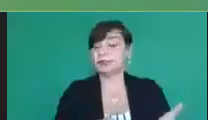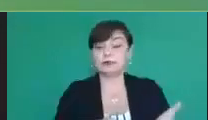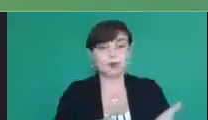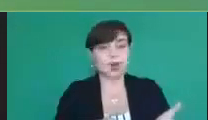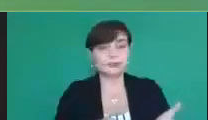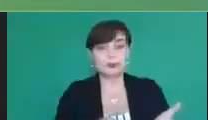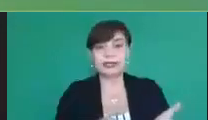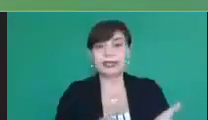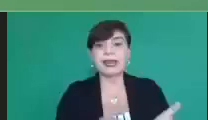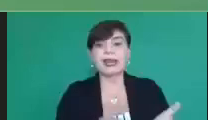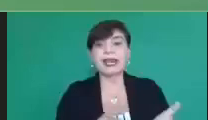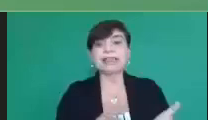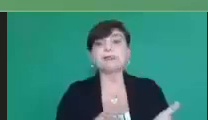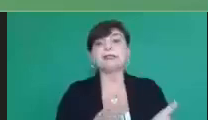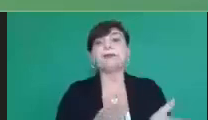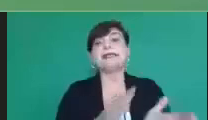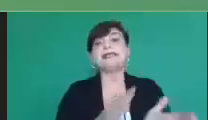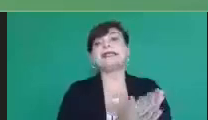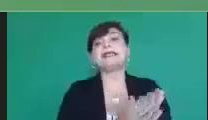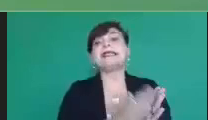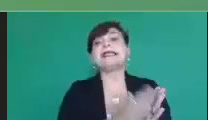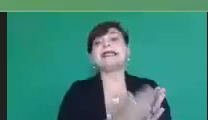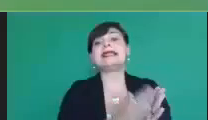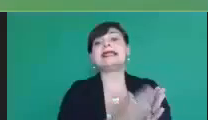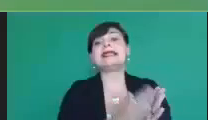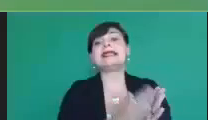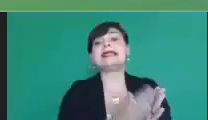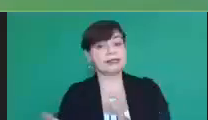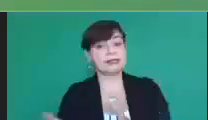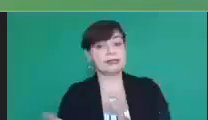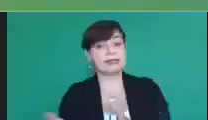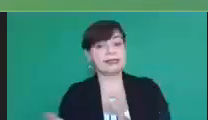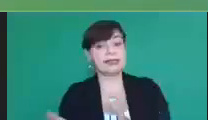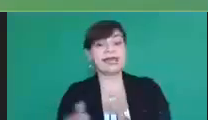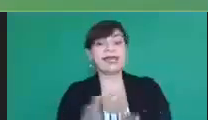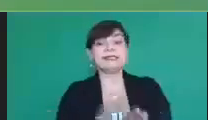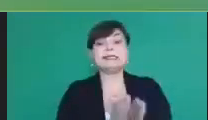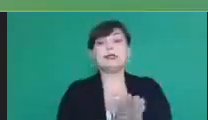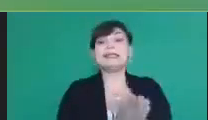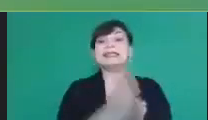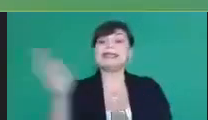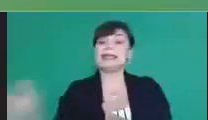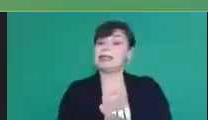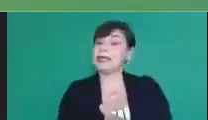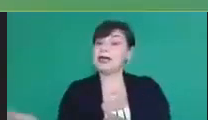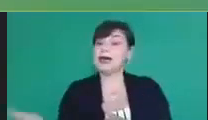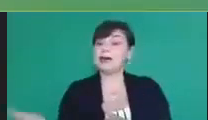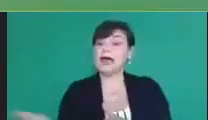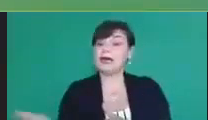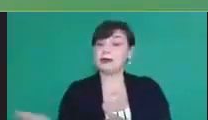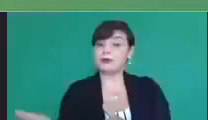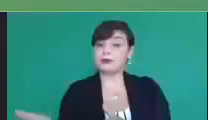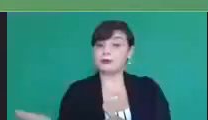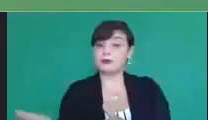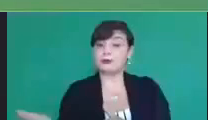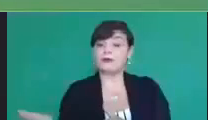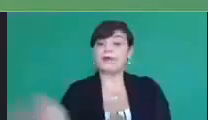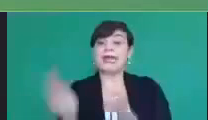no asumían la responsabilidad de la vigilancia de esta bacteria, sino que se la trasladaban al